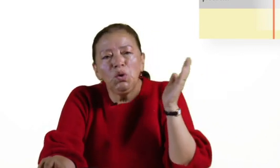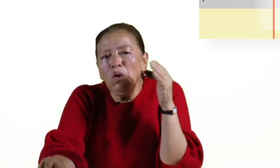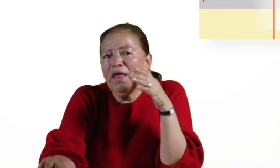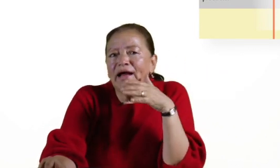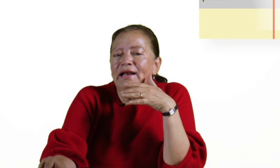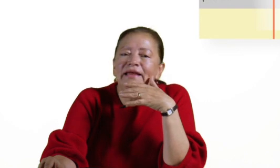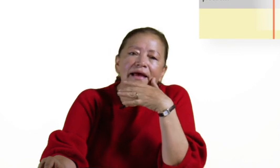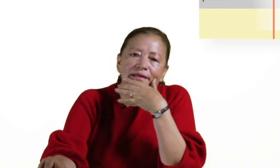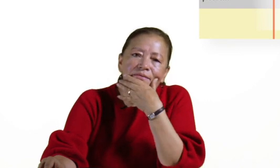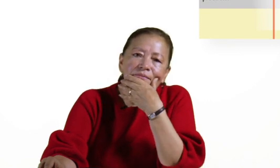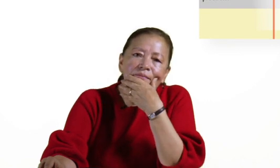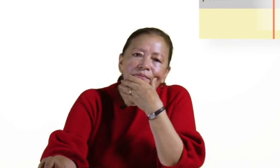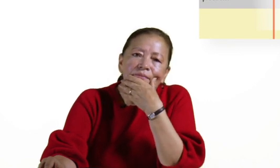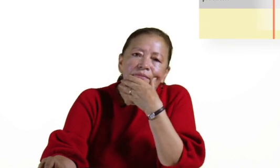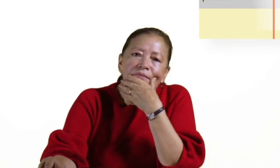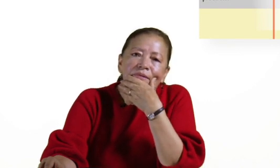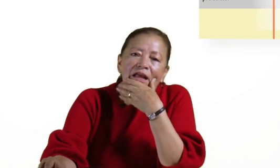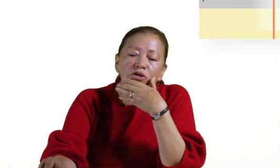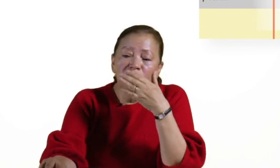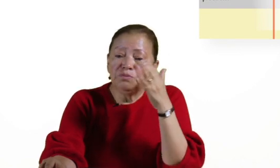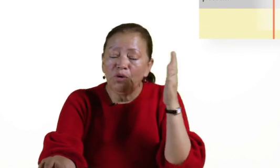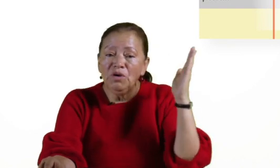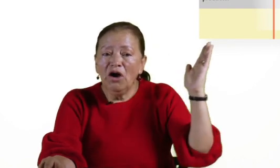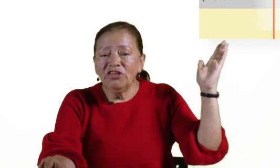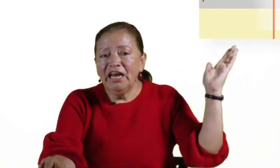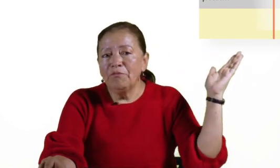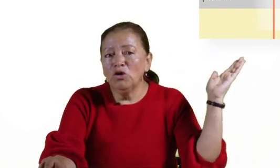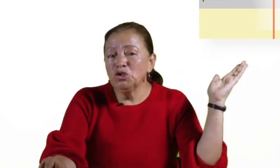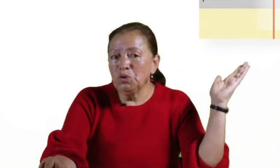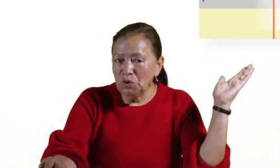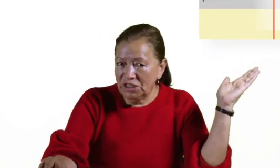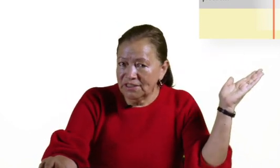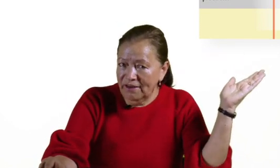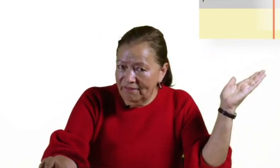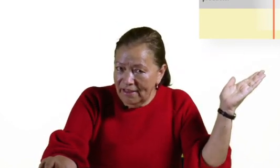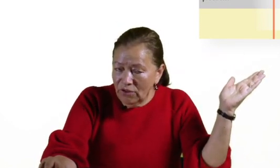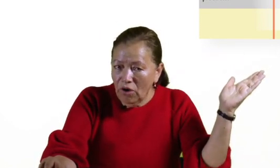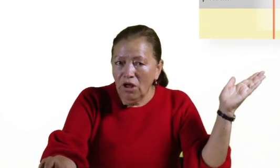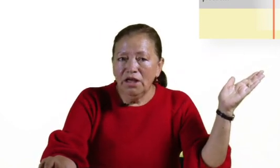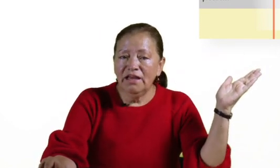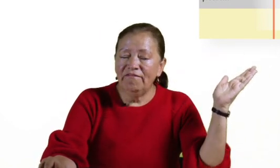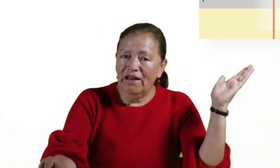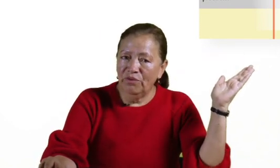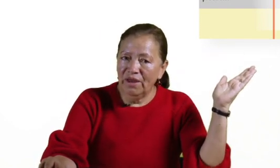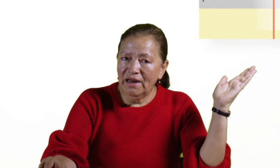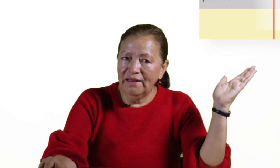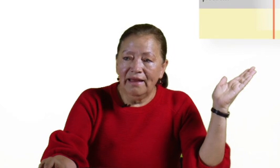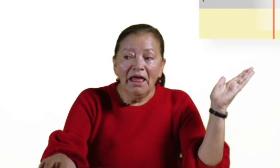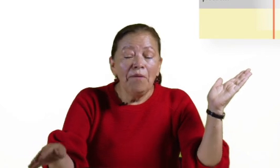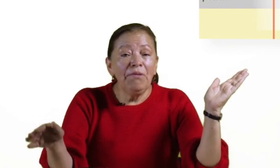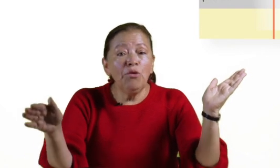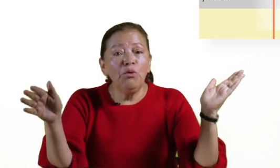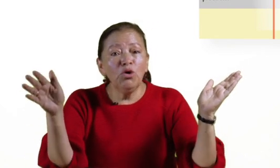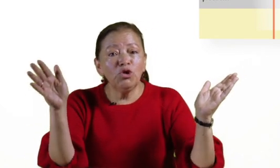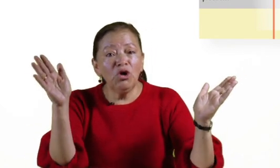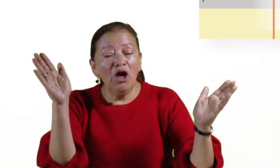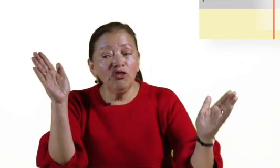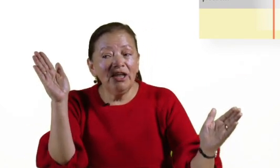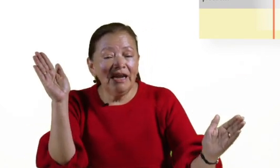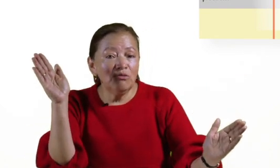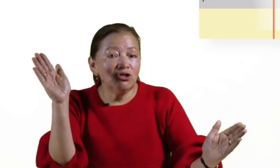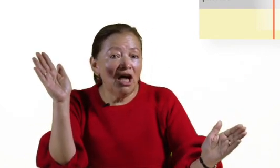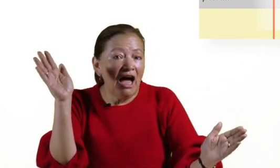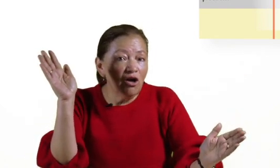un círculo de calidad? Entonces, por un lado tenemos los gurús escribiendo y hablando de calidad, pero por otro